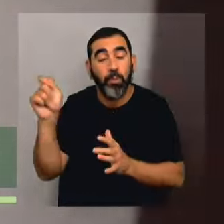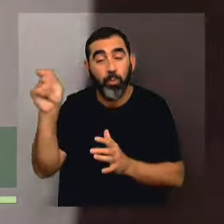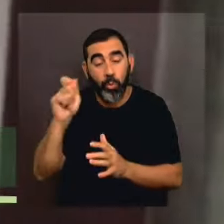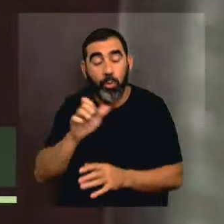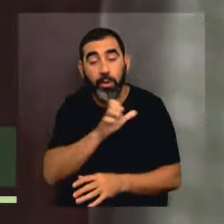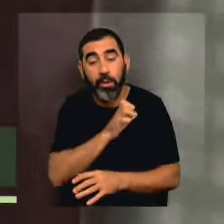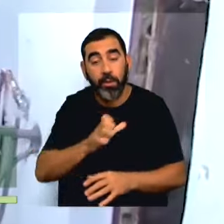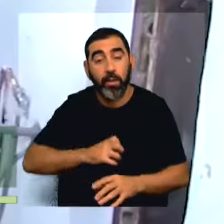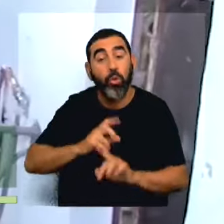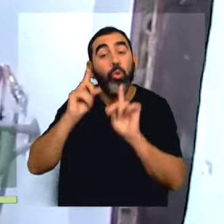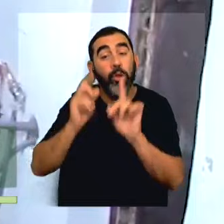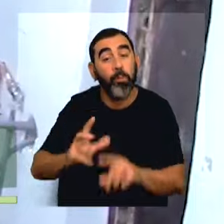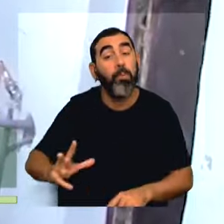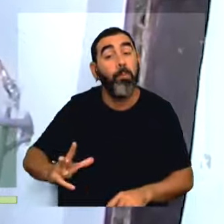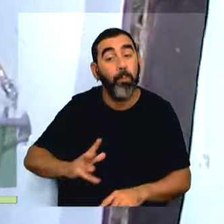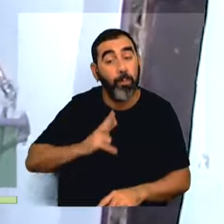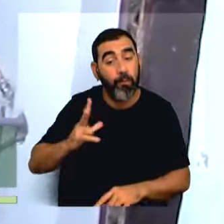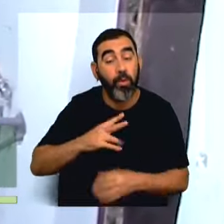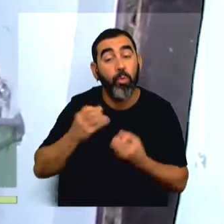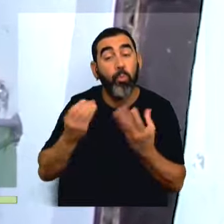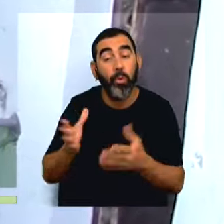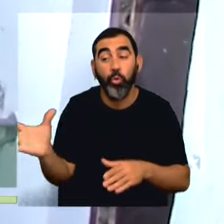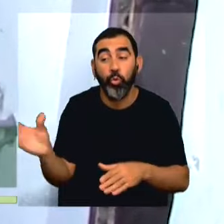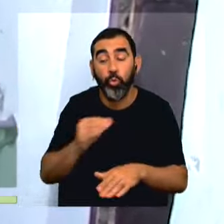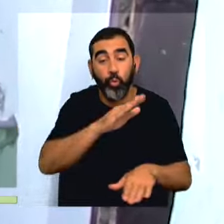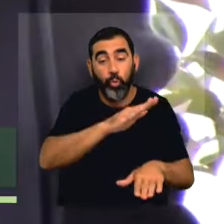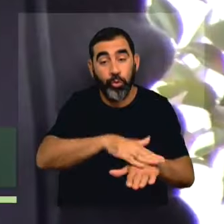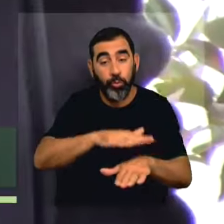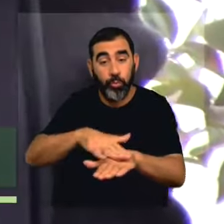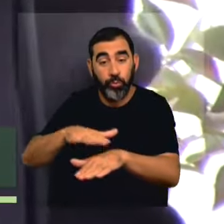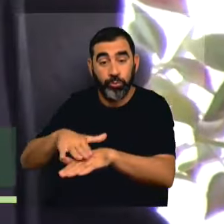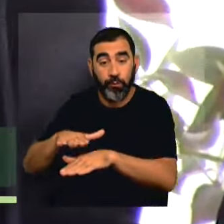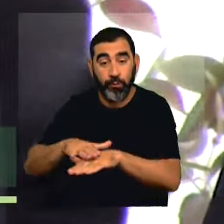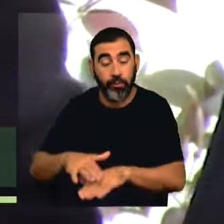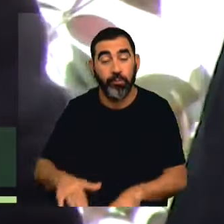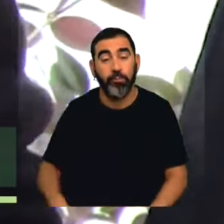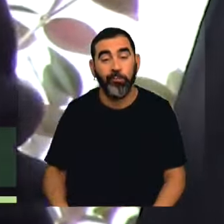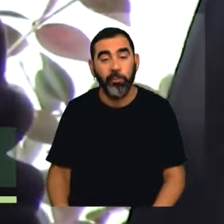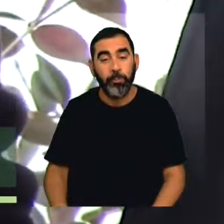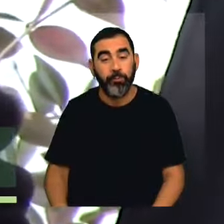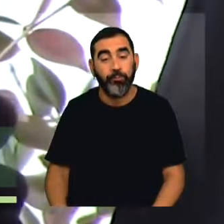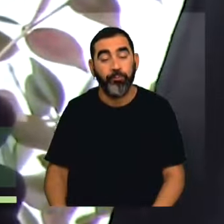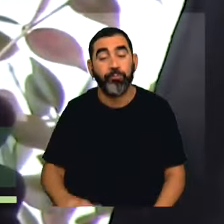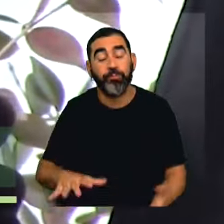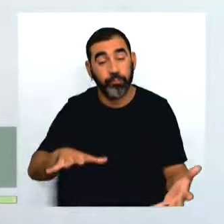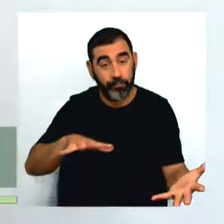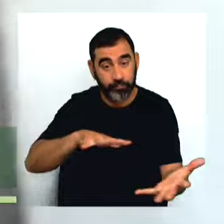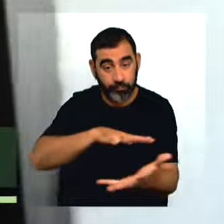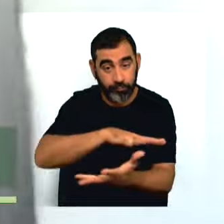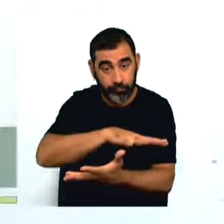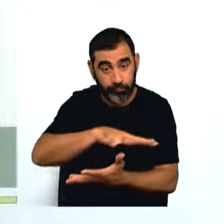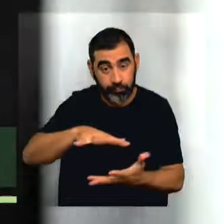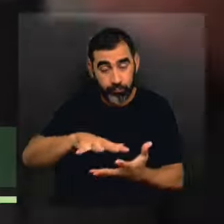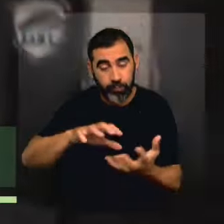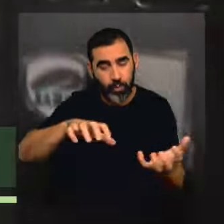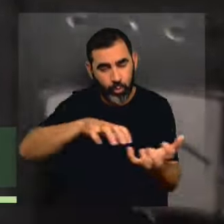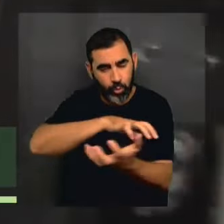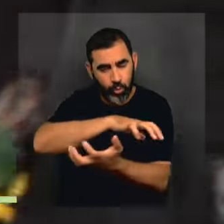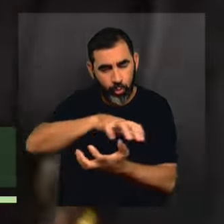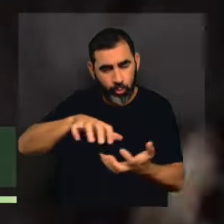estado y también del sector privado porque todos tenemos responsabilidad est este entonces creo que la situación es es compleja